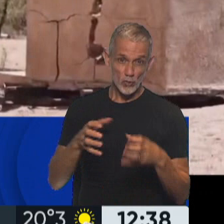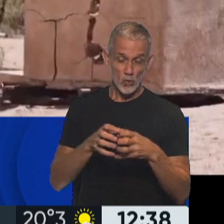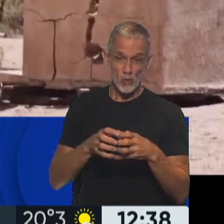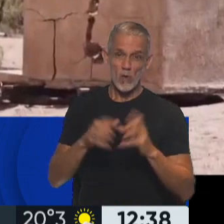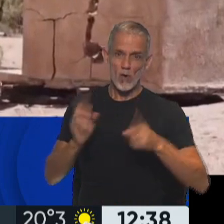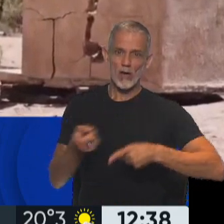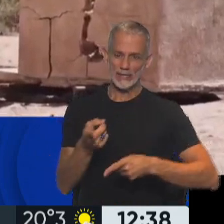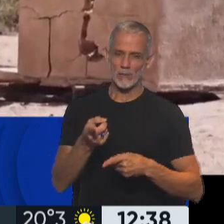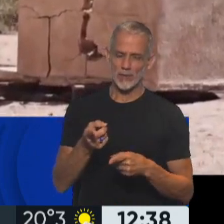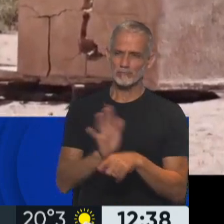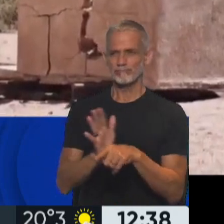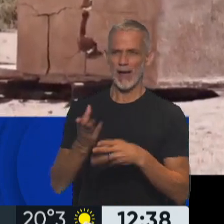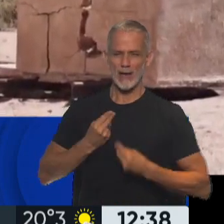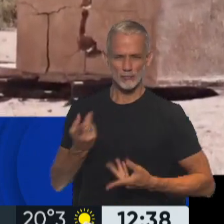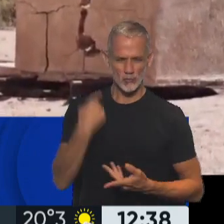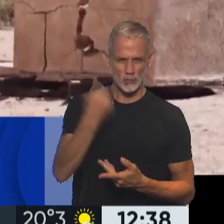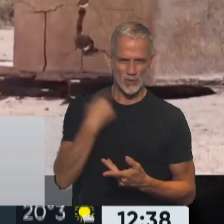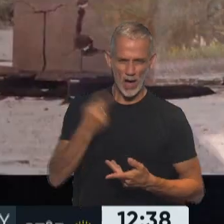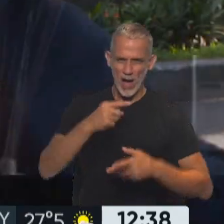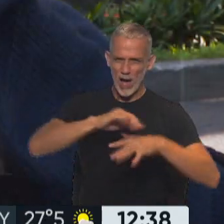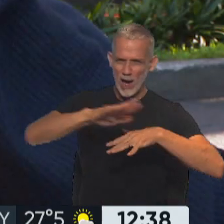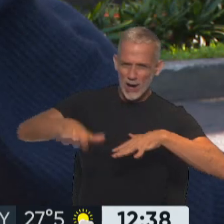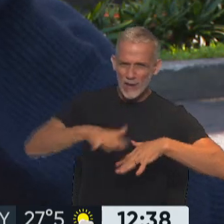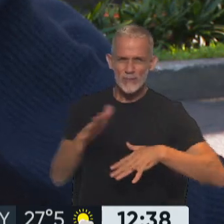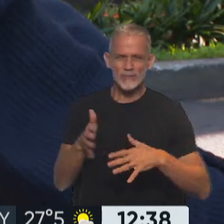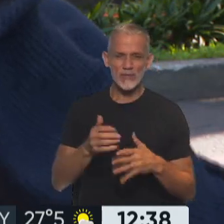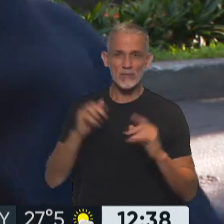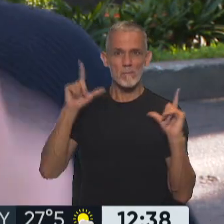¿no? Un poco también te ayuda a la hora de encarnar este